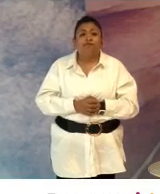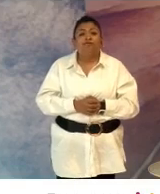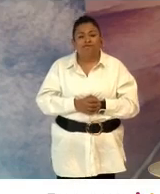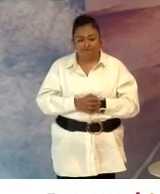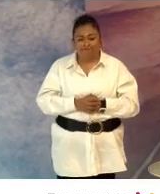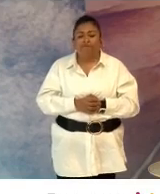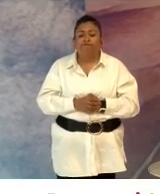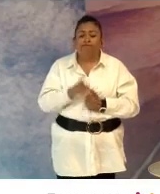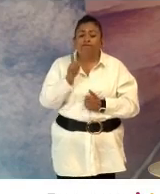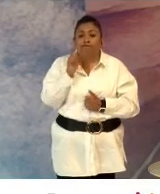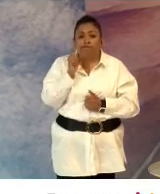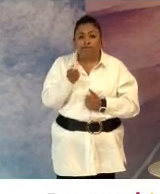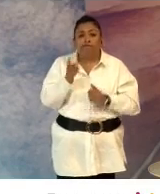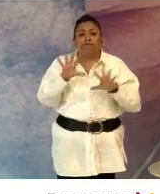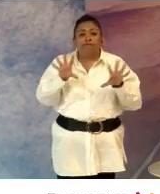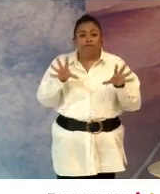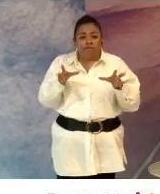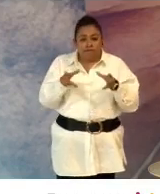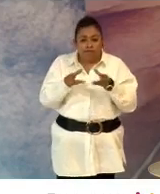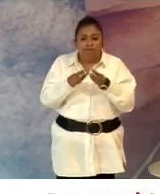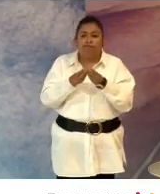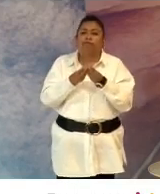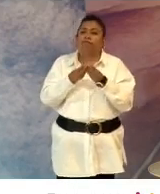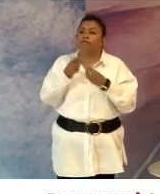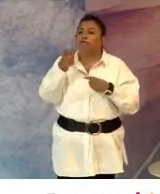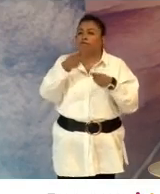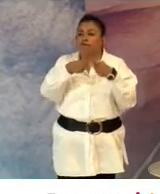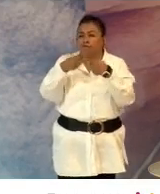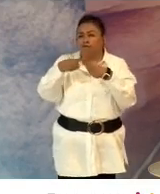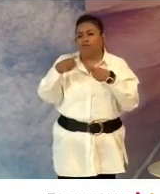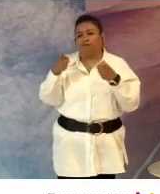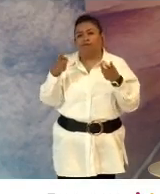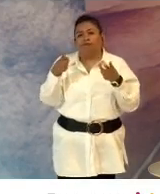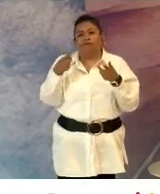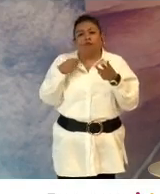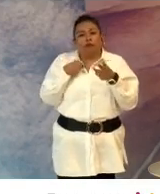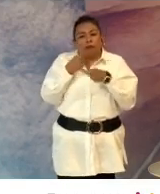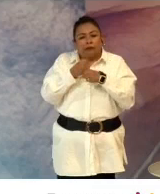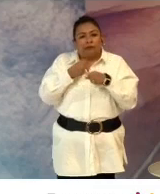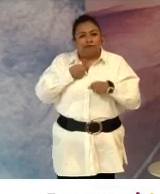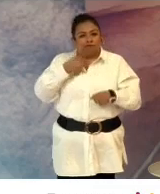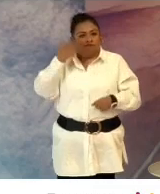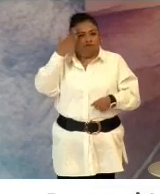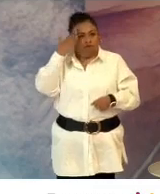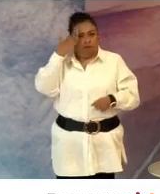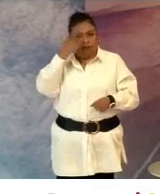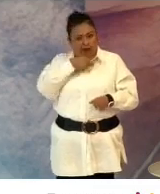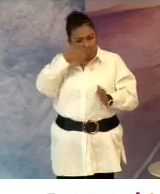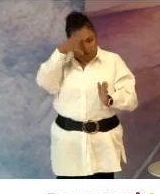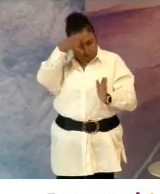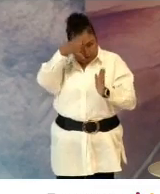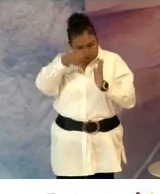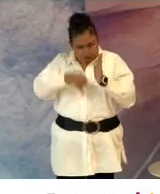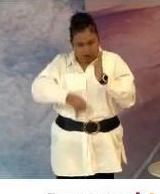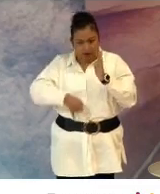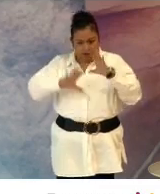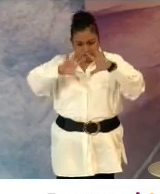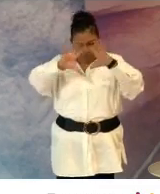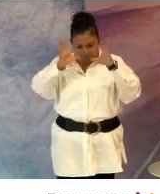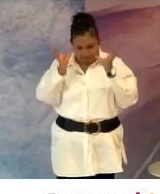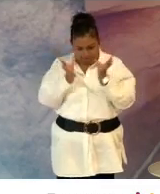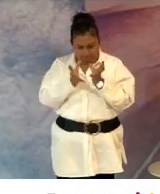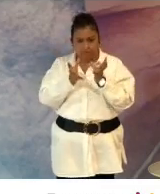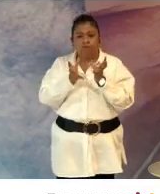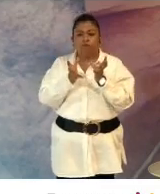un conjunto de prácticas de liderazgo más profundas del ecosistema